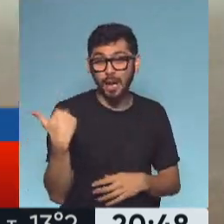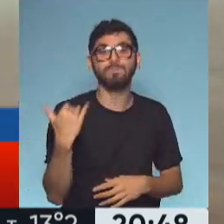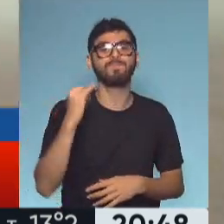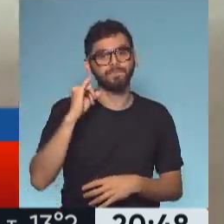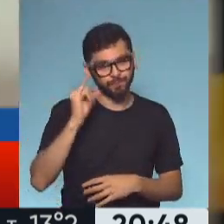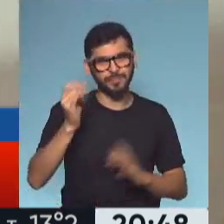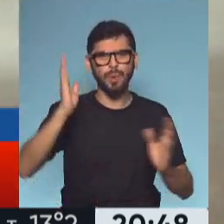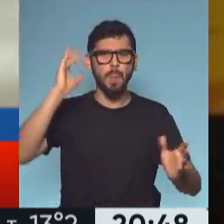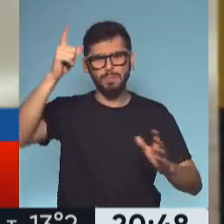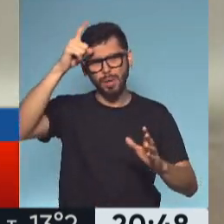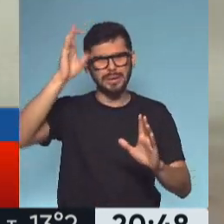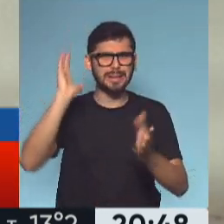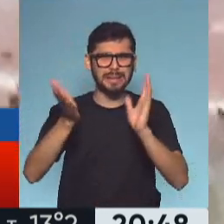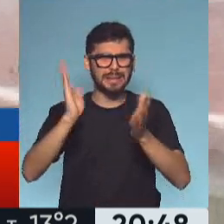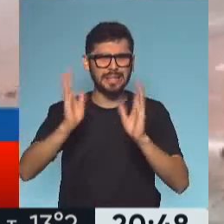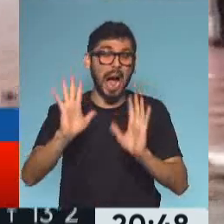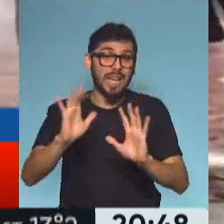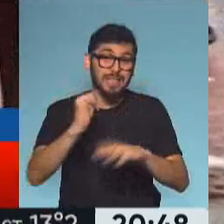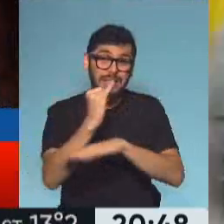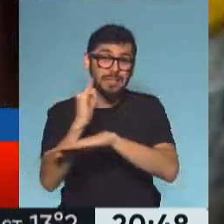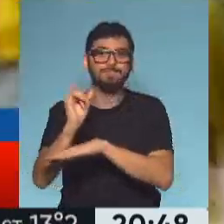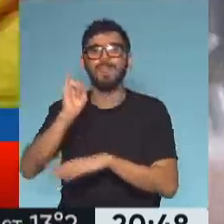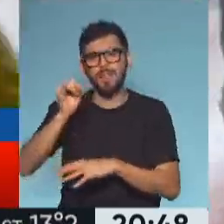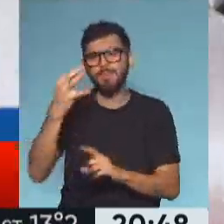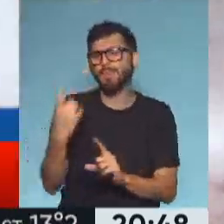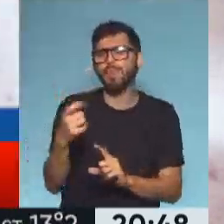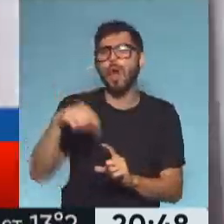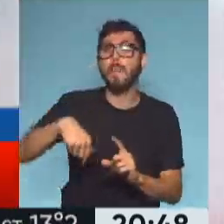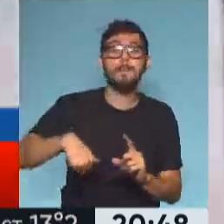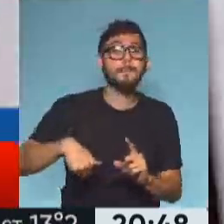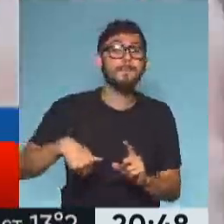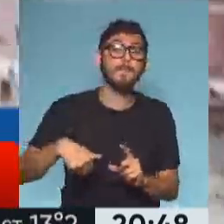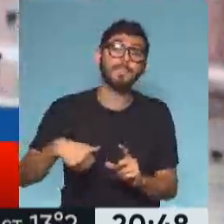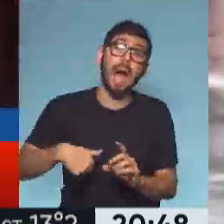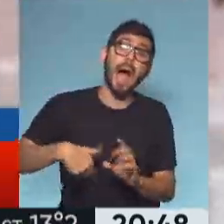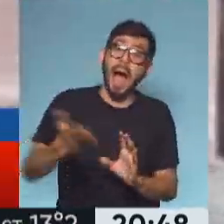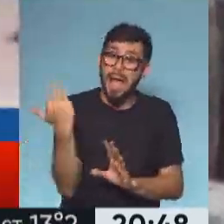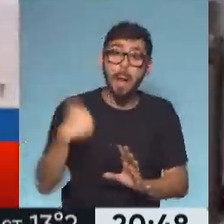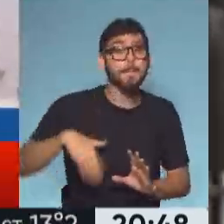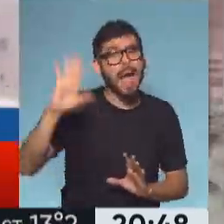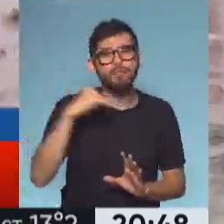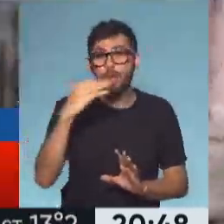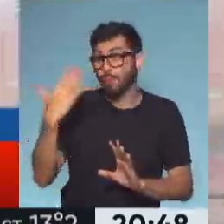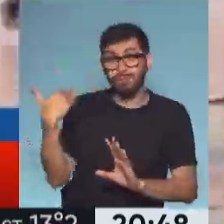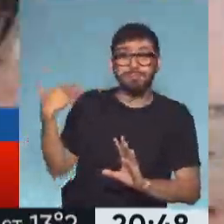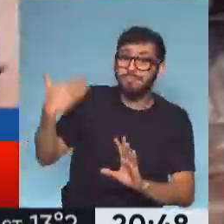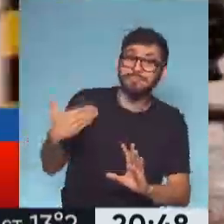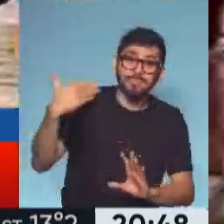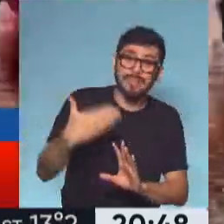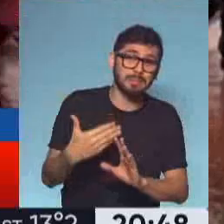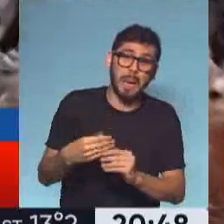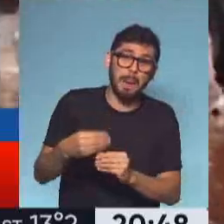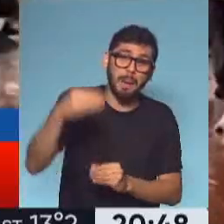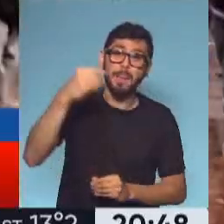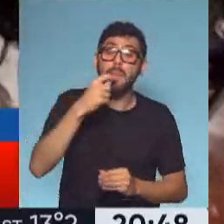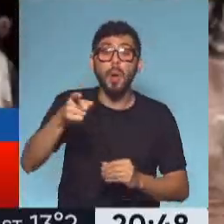a la represión, por lo menos así se trascendió. Es que vienen de varias. No sé si la identificaría con la de ayer porque va acumulando, lamentablemente, la de Cali,